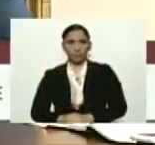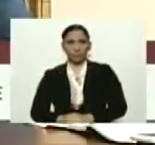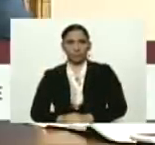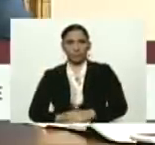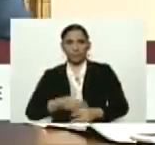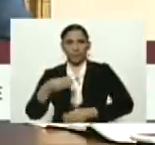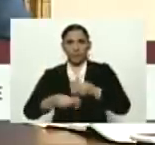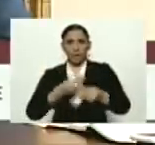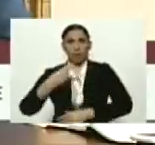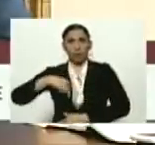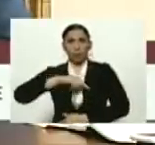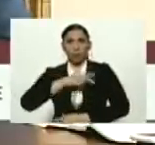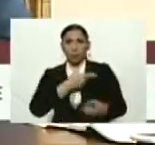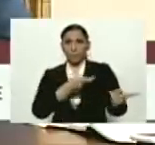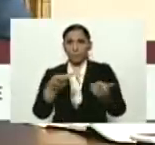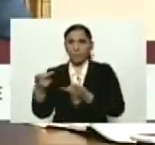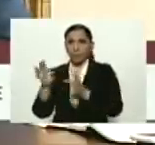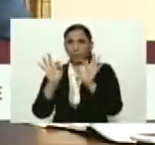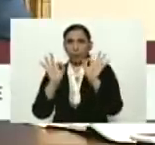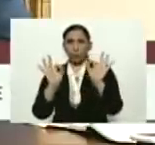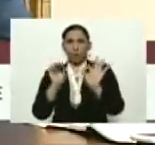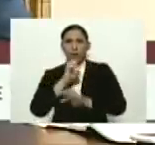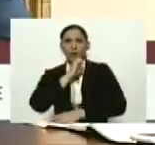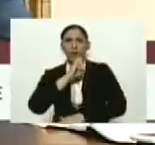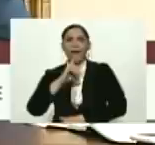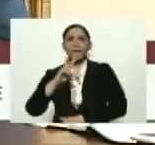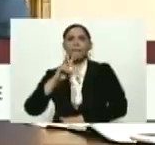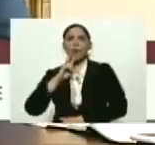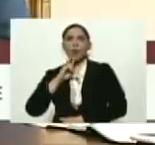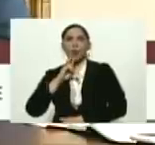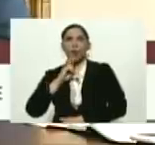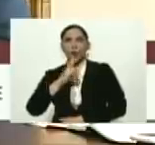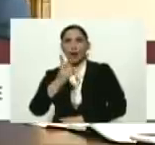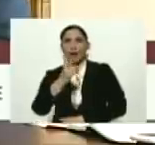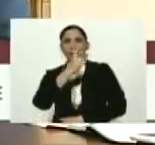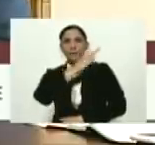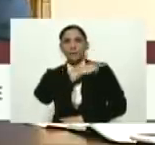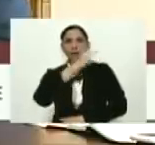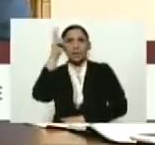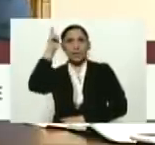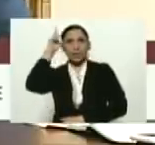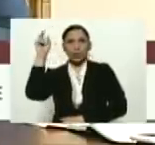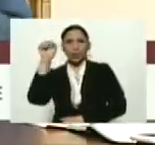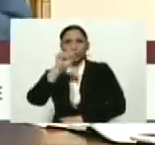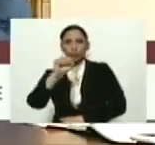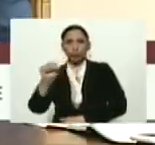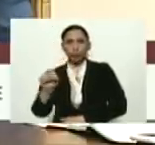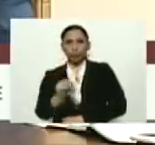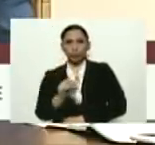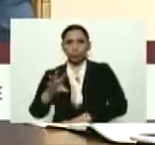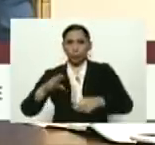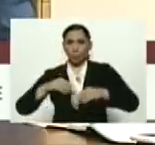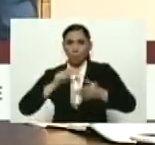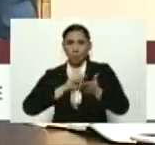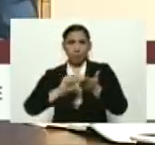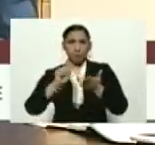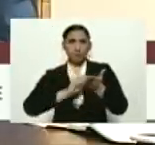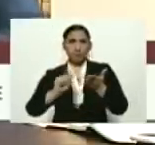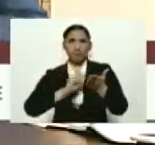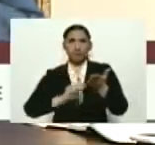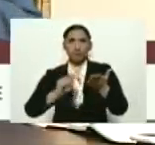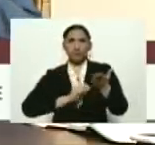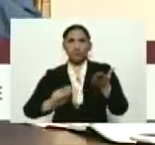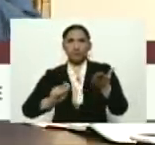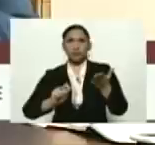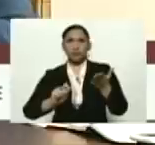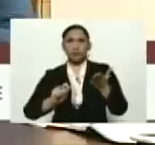hecha por nuestro invitado especial Evo Morales Ayma, jefe indio del sur. Tomamos nota